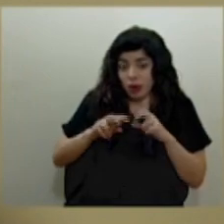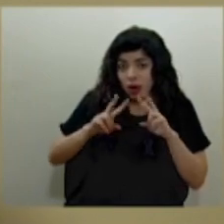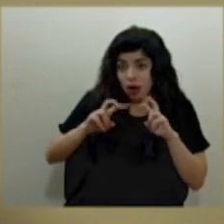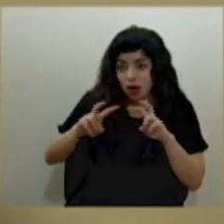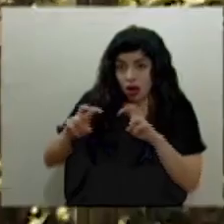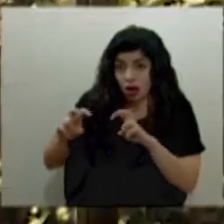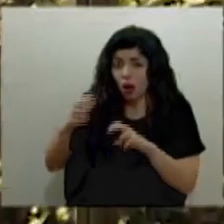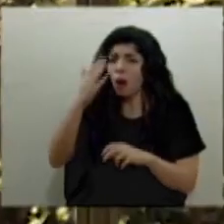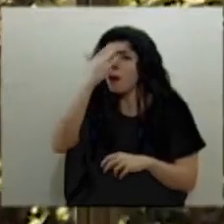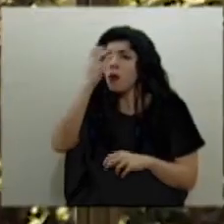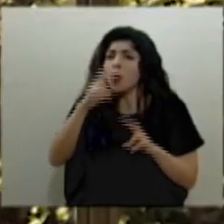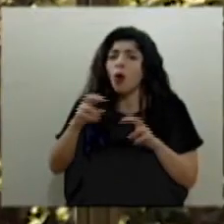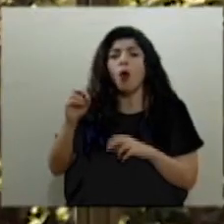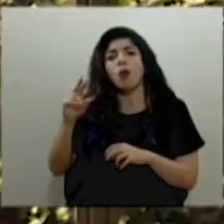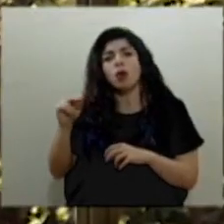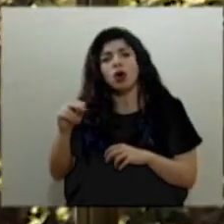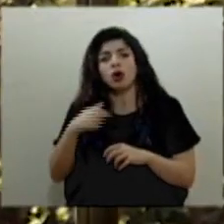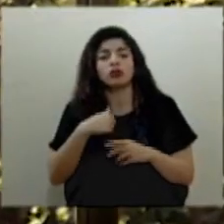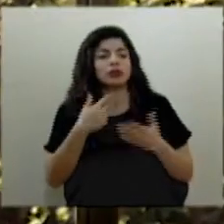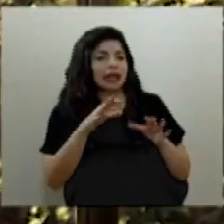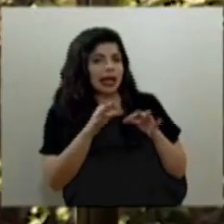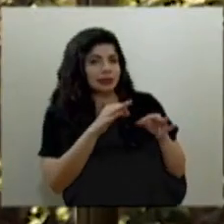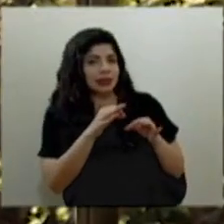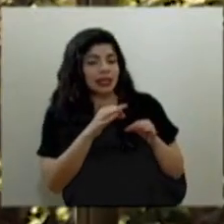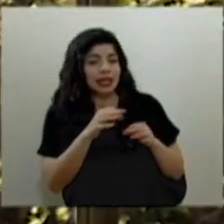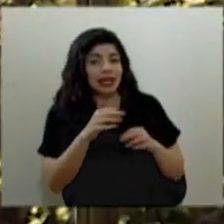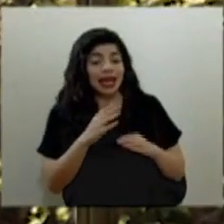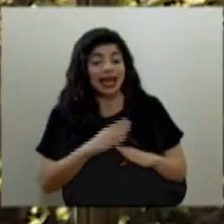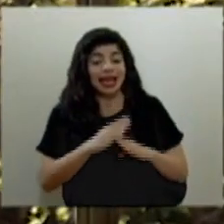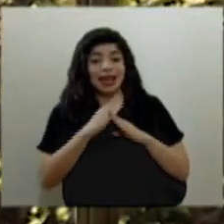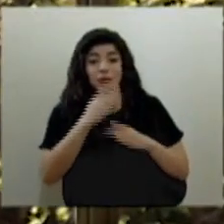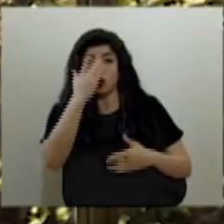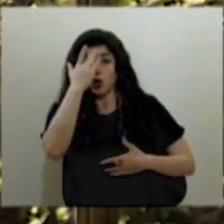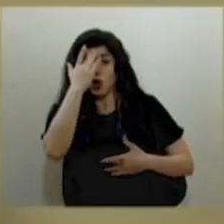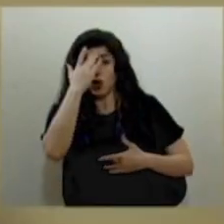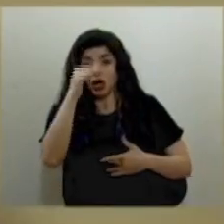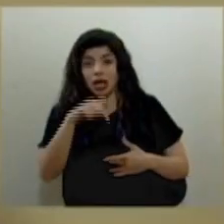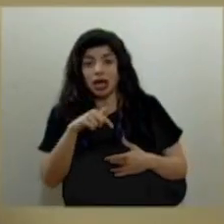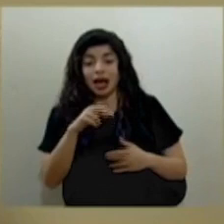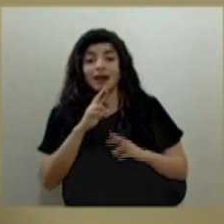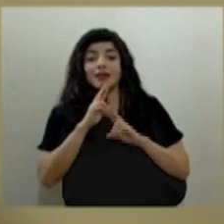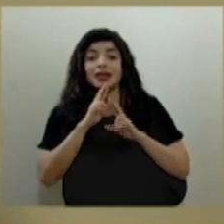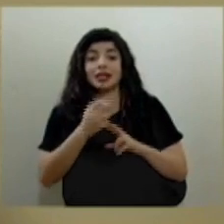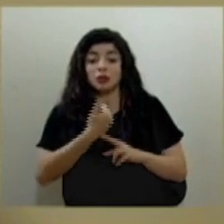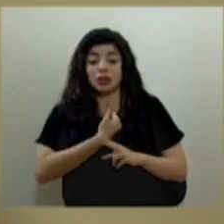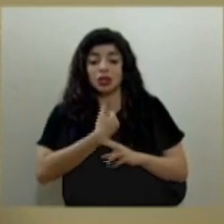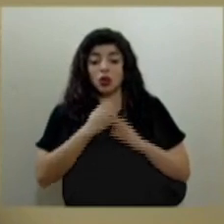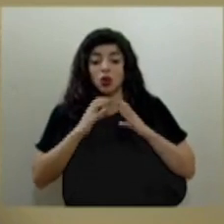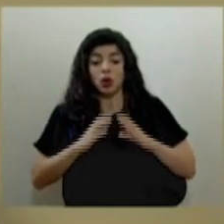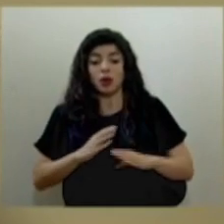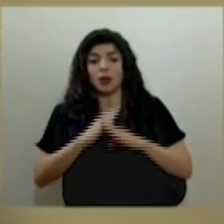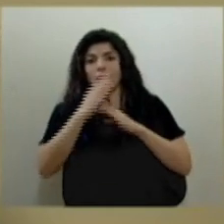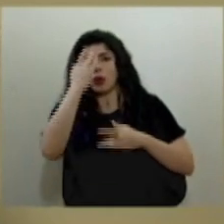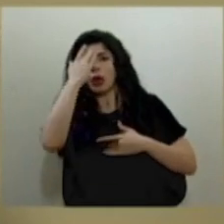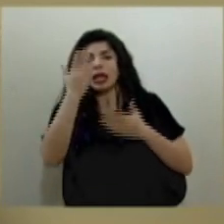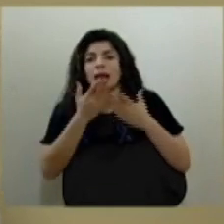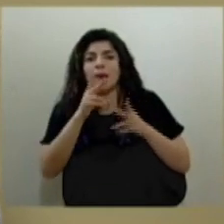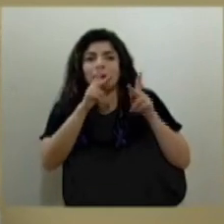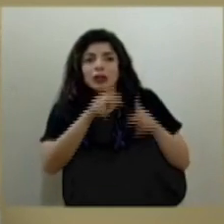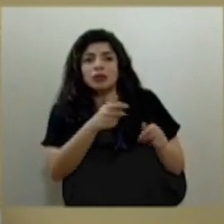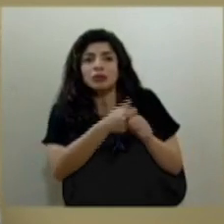qué lo haríamos? ¿Por qué no lo haríamos? Yo le expliqué desde la lógica de la inmunología, la respuesta inmunológica, y que me diga tal vez algún